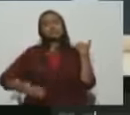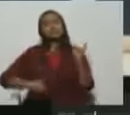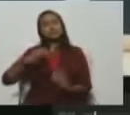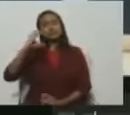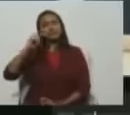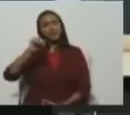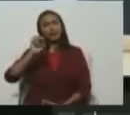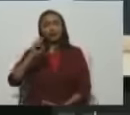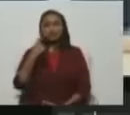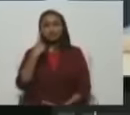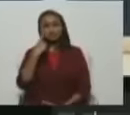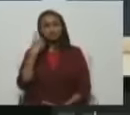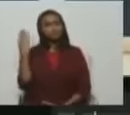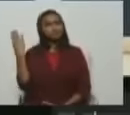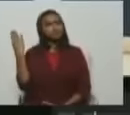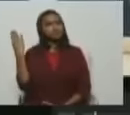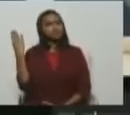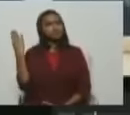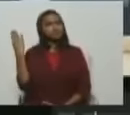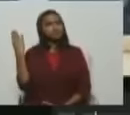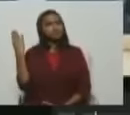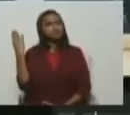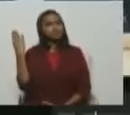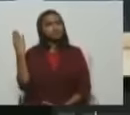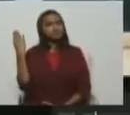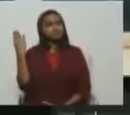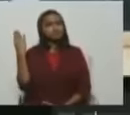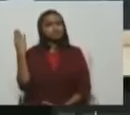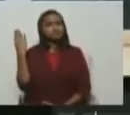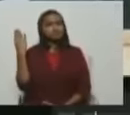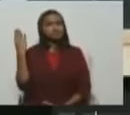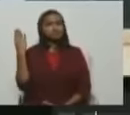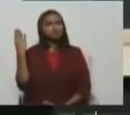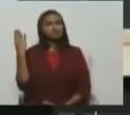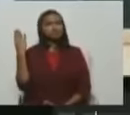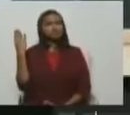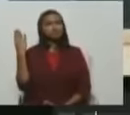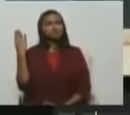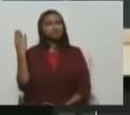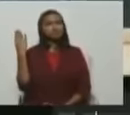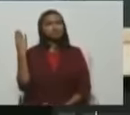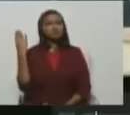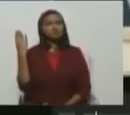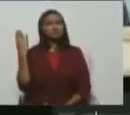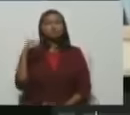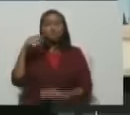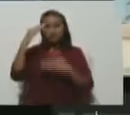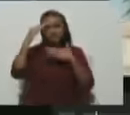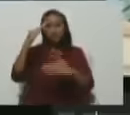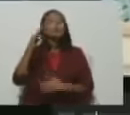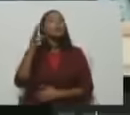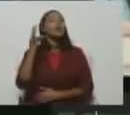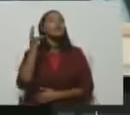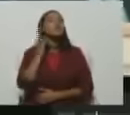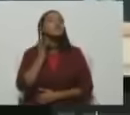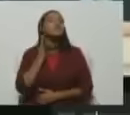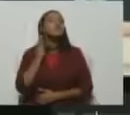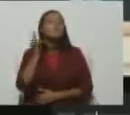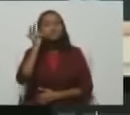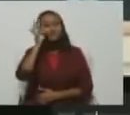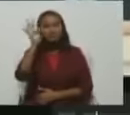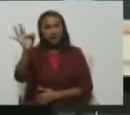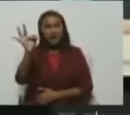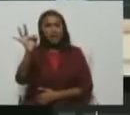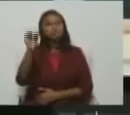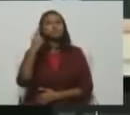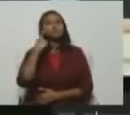Electoral y del Consejo Nacional Electoral. Saludar también al fiscal general de la República, doctor Tarek